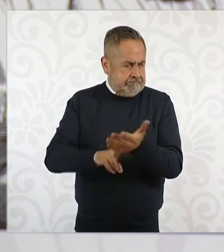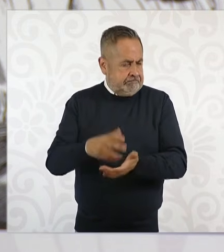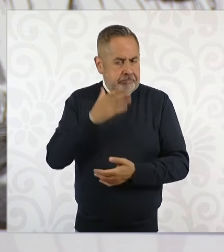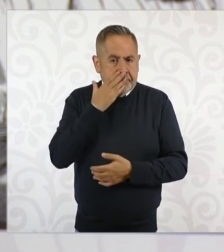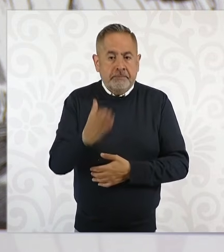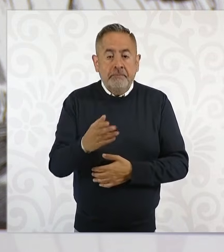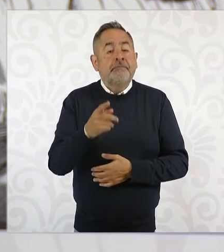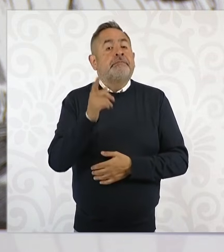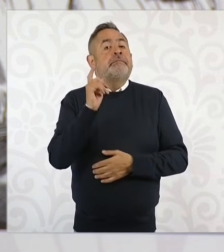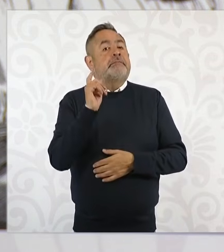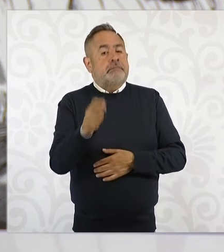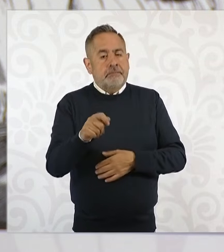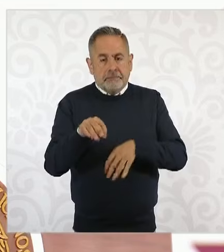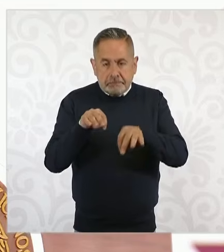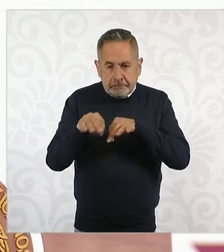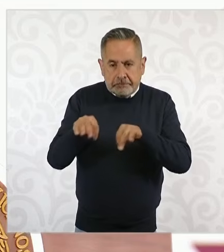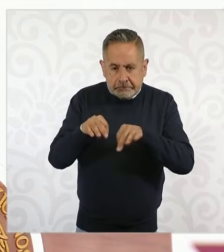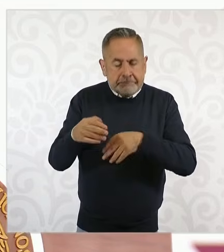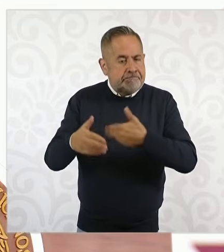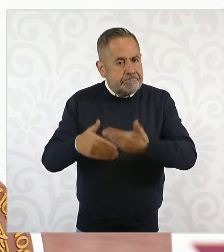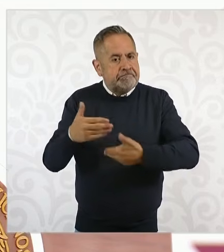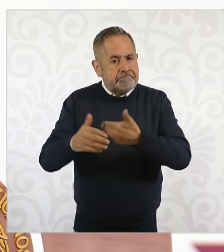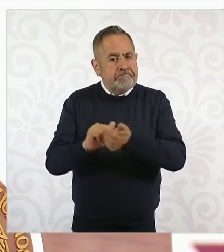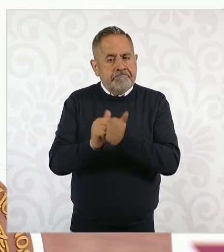tanto el trabajo que hemos hecho para que